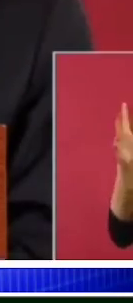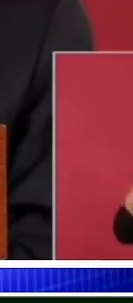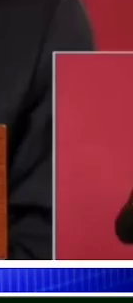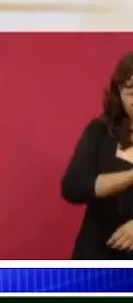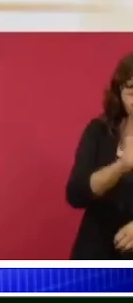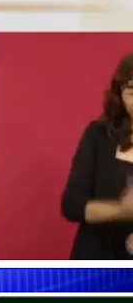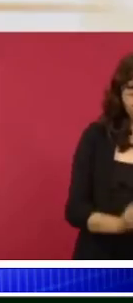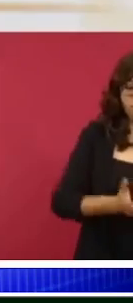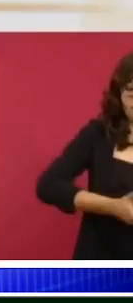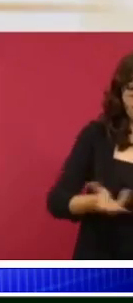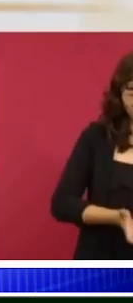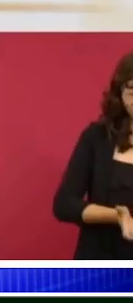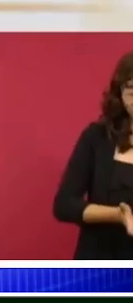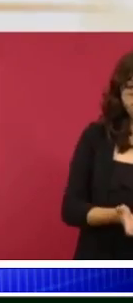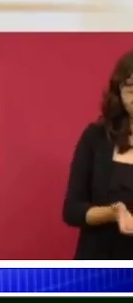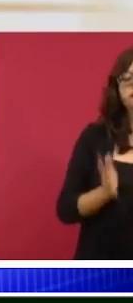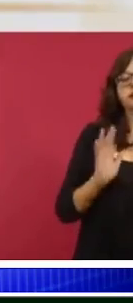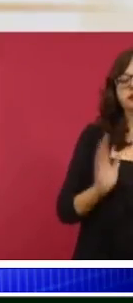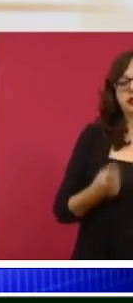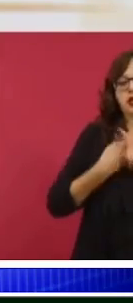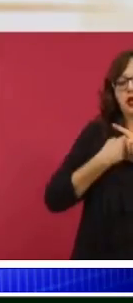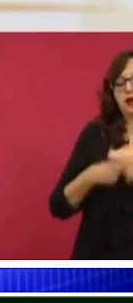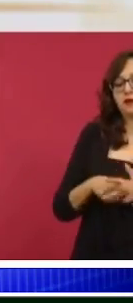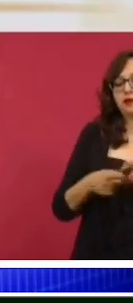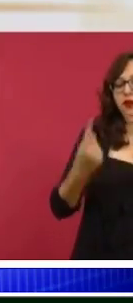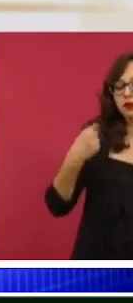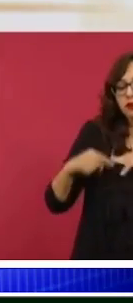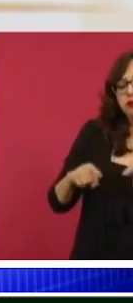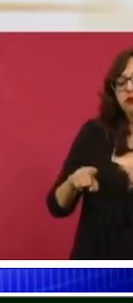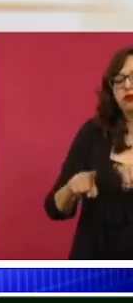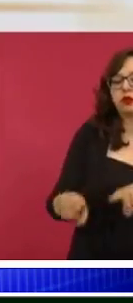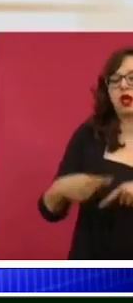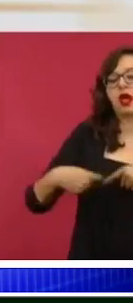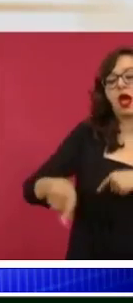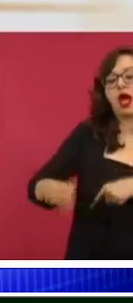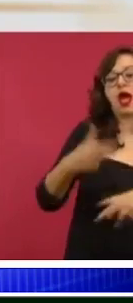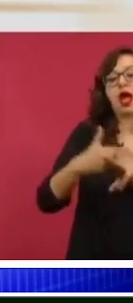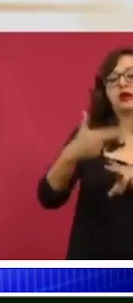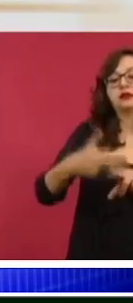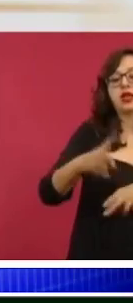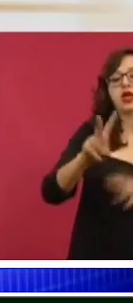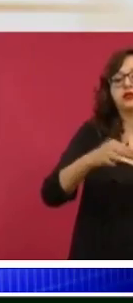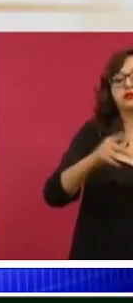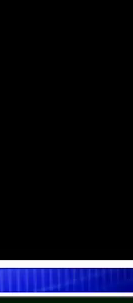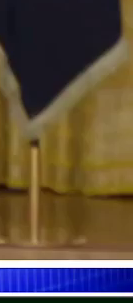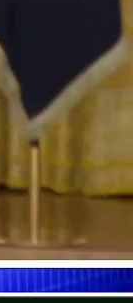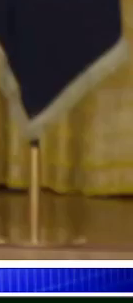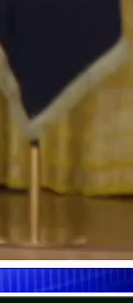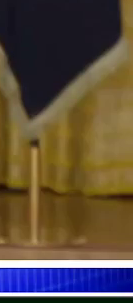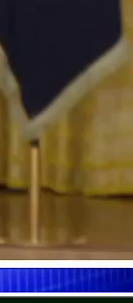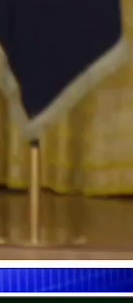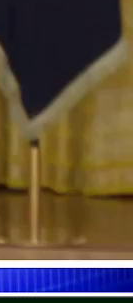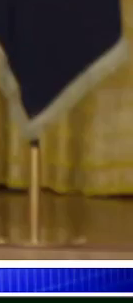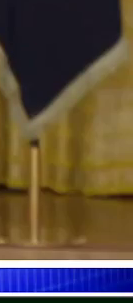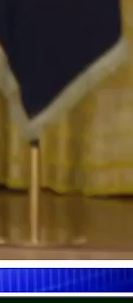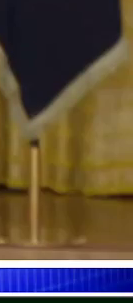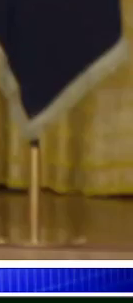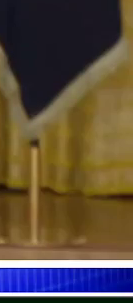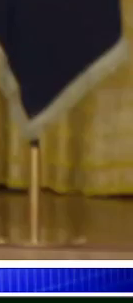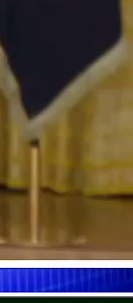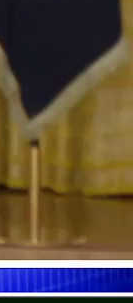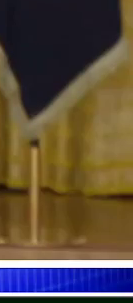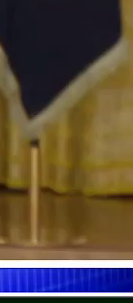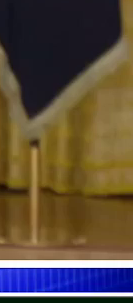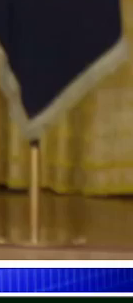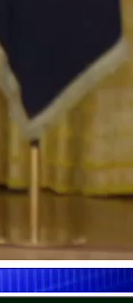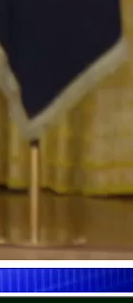sus aliados con este tema del petróleo porque no les ha quedado de otra más que seguir comprándole petróleo a rusia y es que no han encontrado